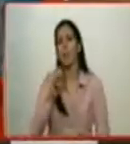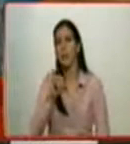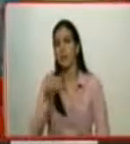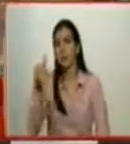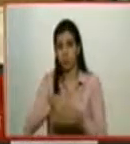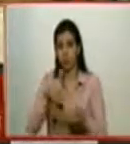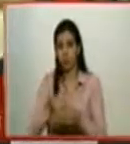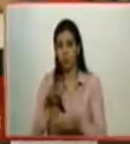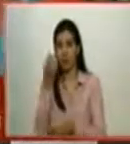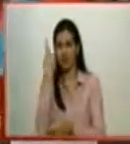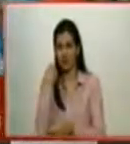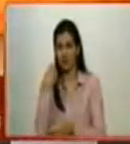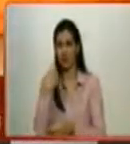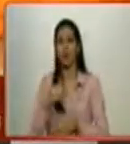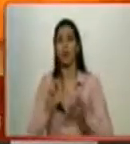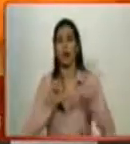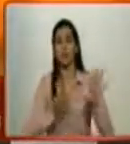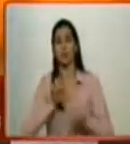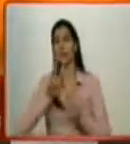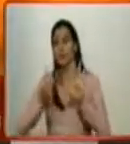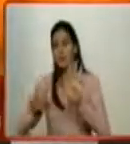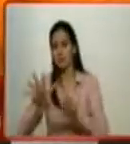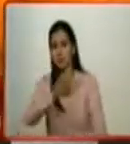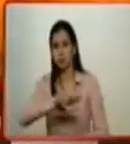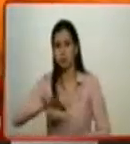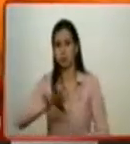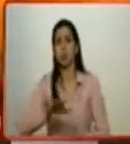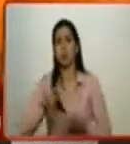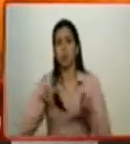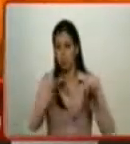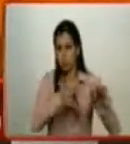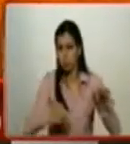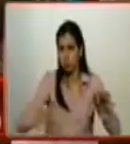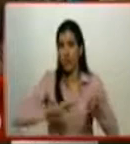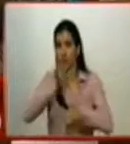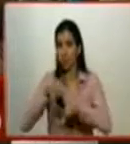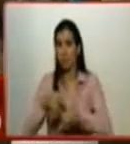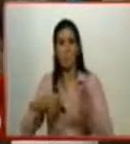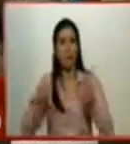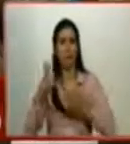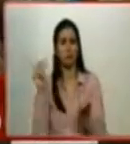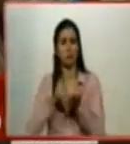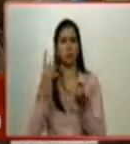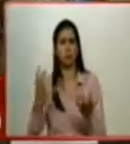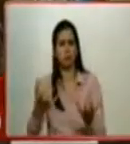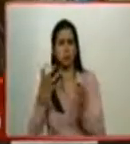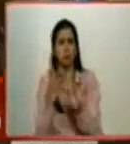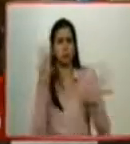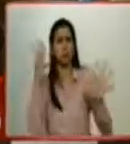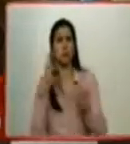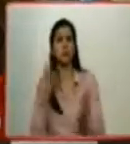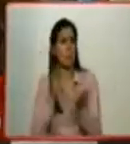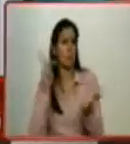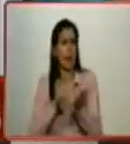de Venezuela, realizadas en 87 circunscripciones del territorio nacional y que rompieron récord histórico con la participación en todo